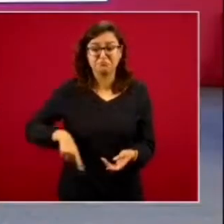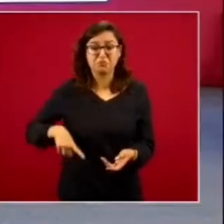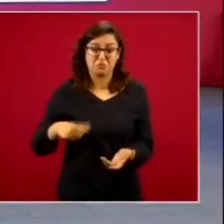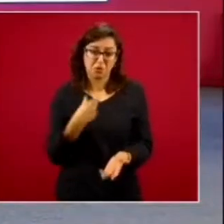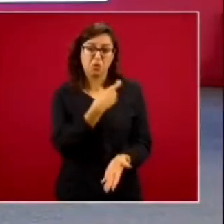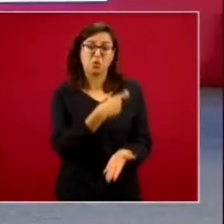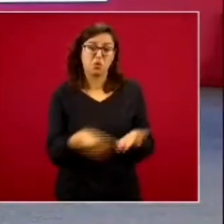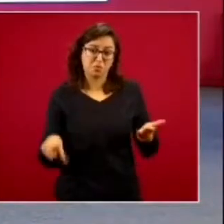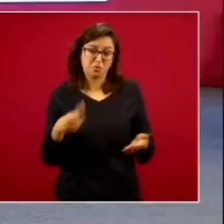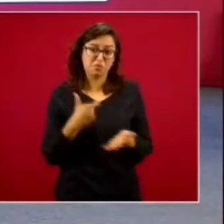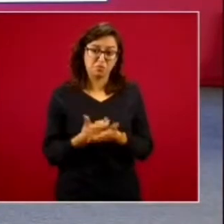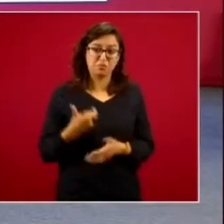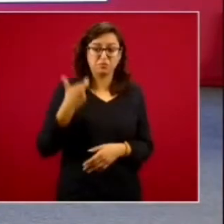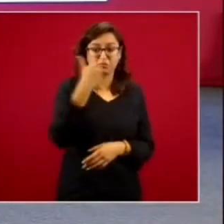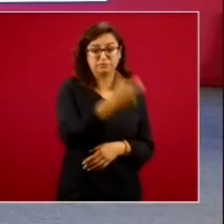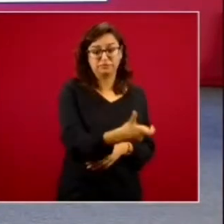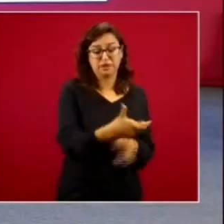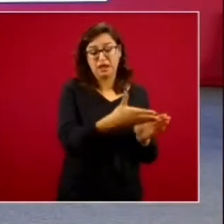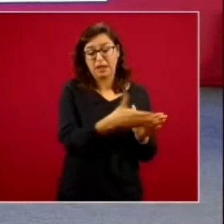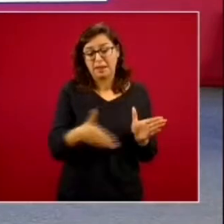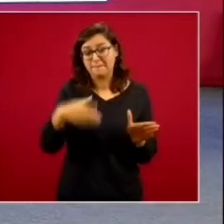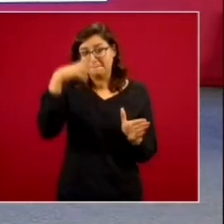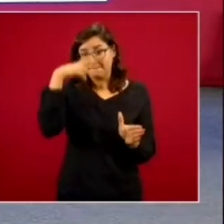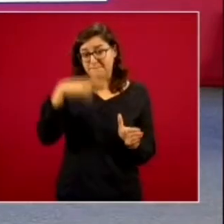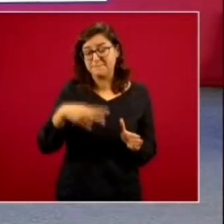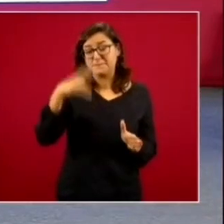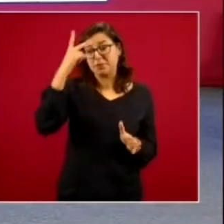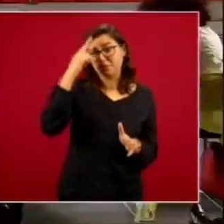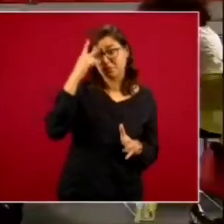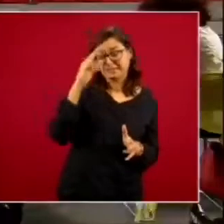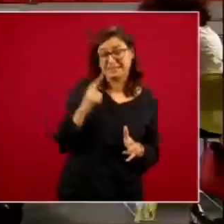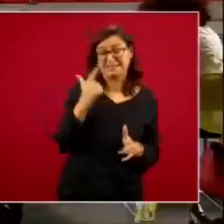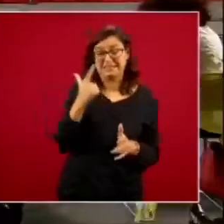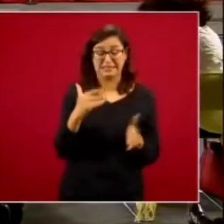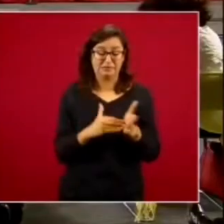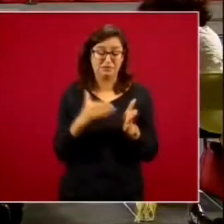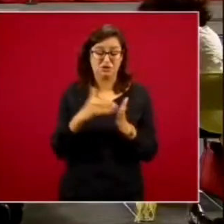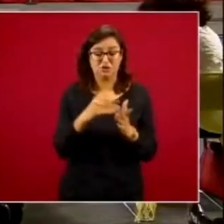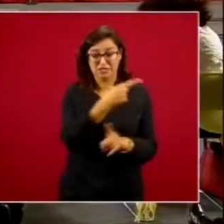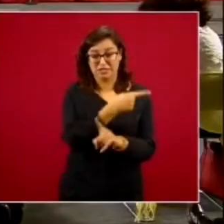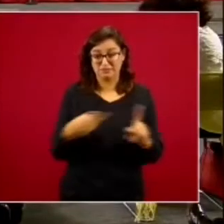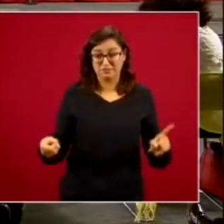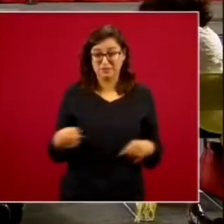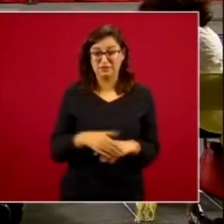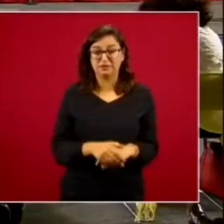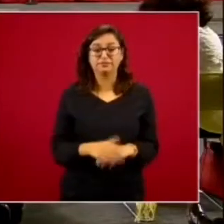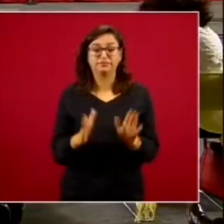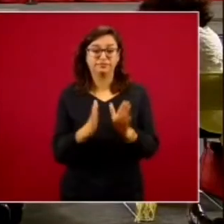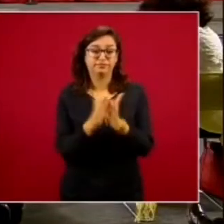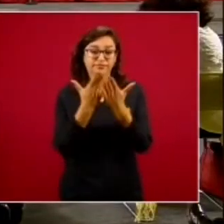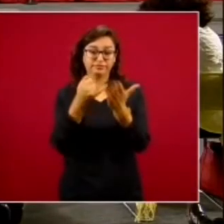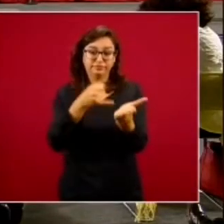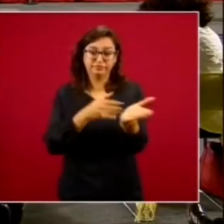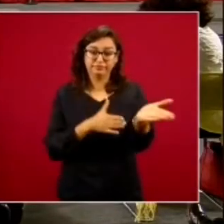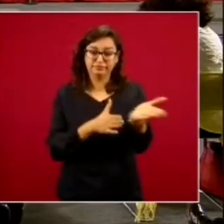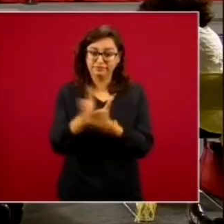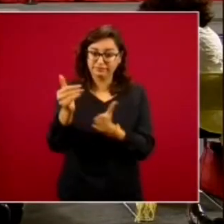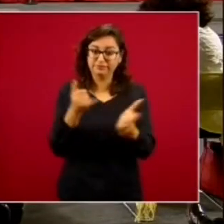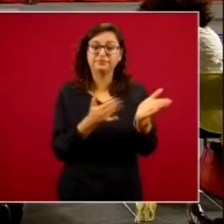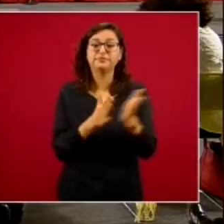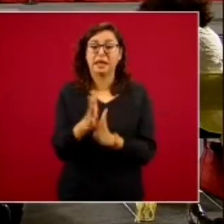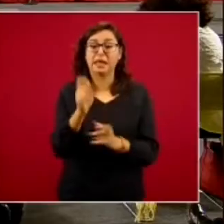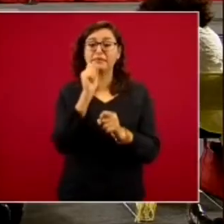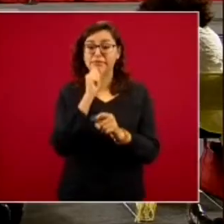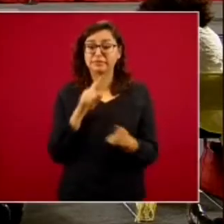mexicano de el México de Porfirio Díaz, por ejemplo, que costó 7 millones y medio. La impresión de libros del Colegio de Michoacán también